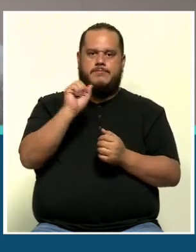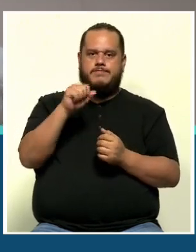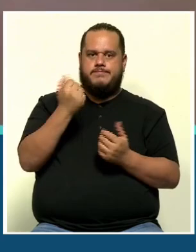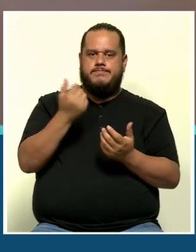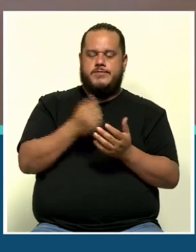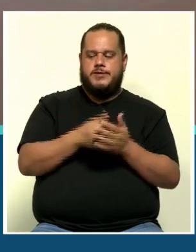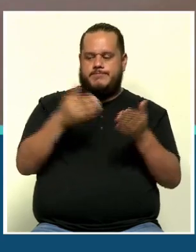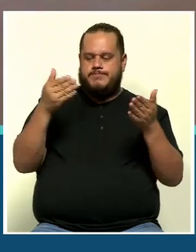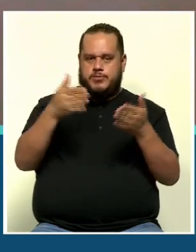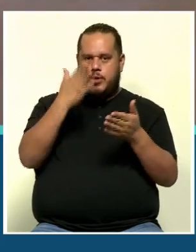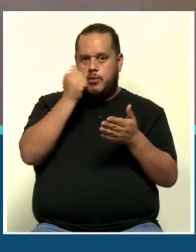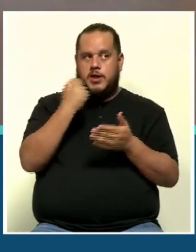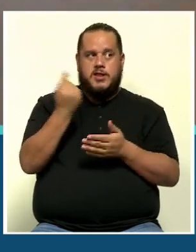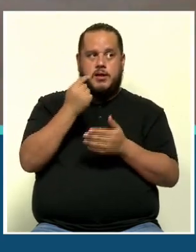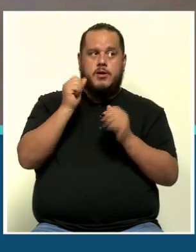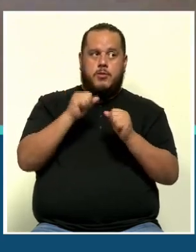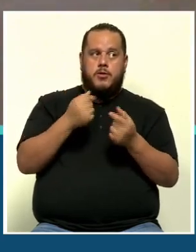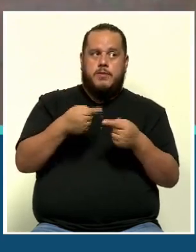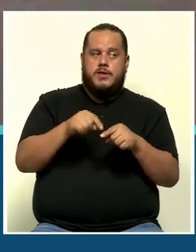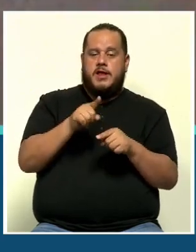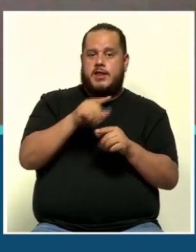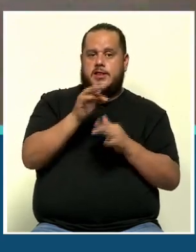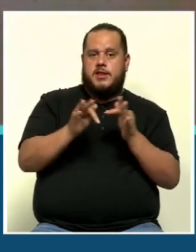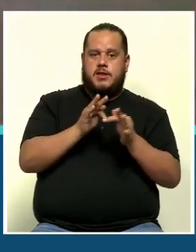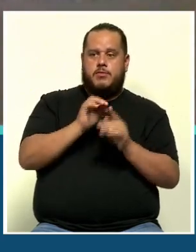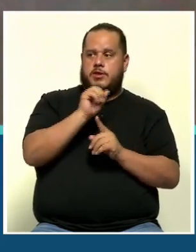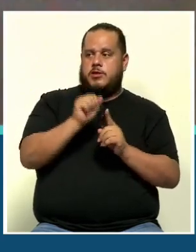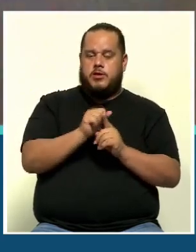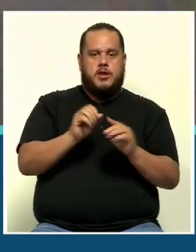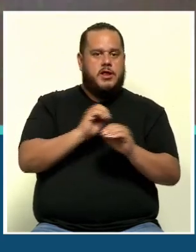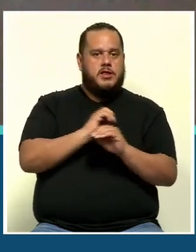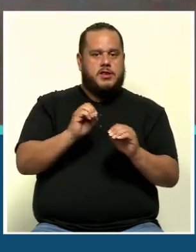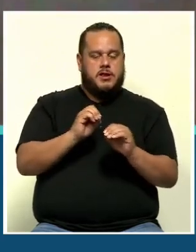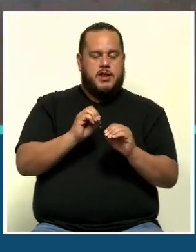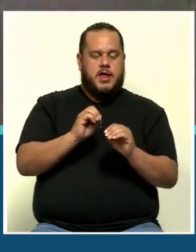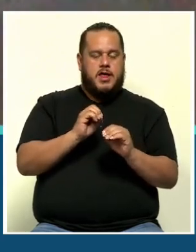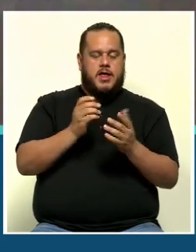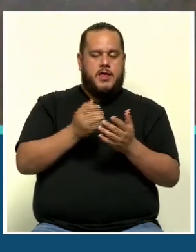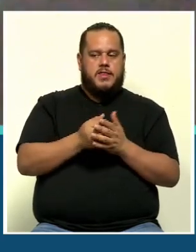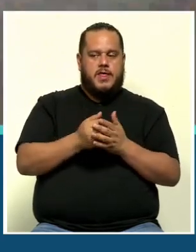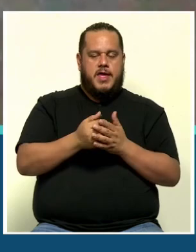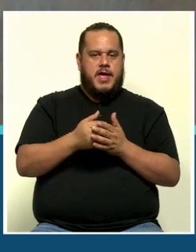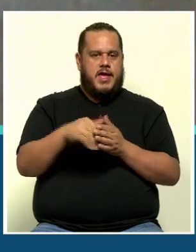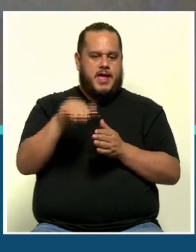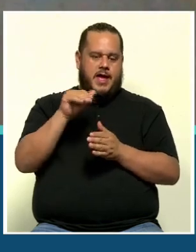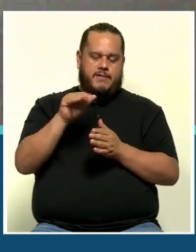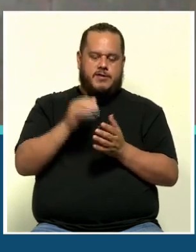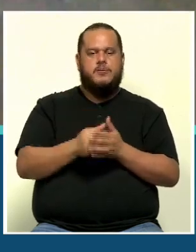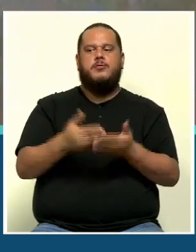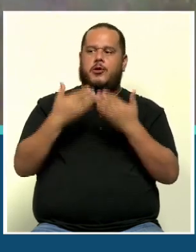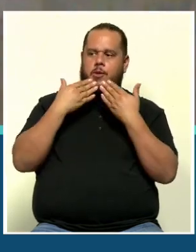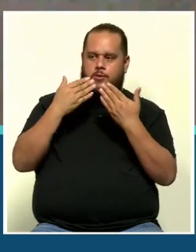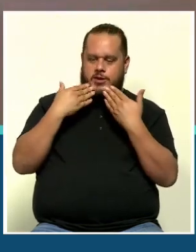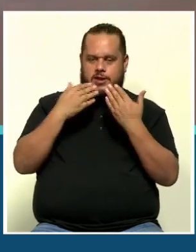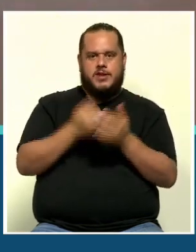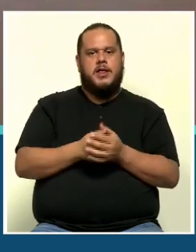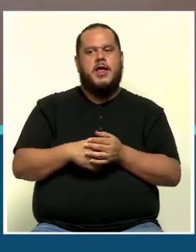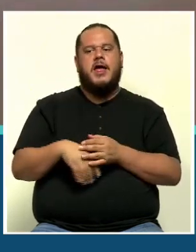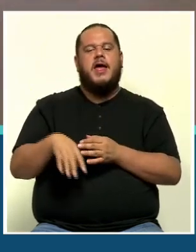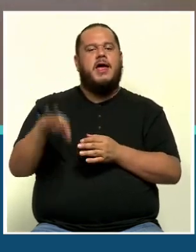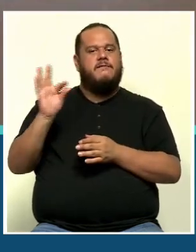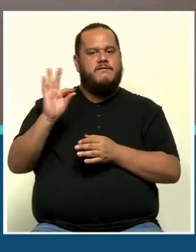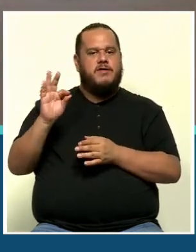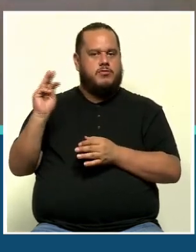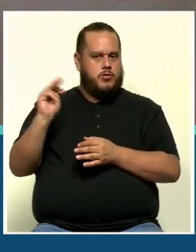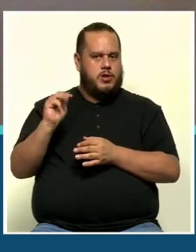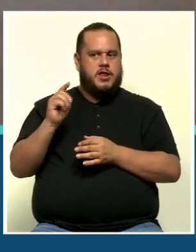porque siempre puede ocurrir este tipo de eventos sin nada de precursor. Gracias, Cyril. Con mucho gusto. Cyril Müller del